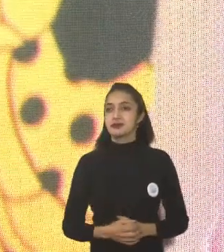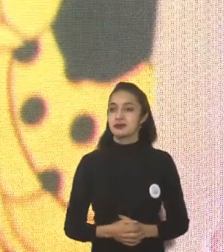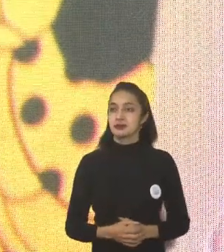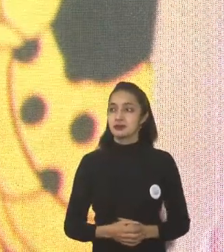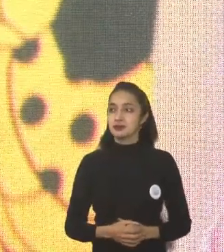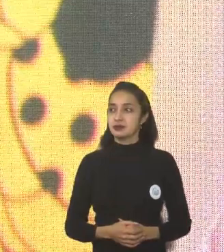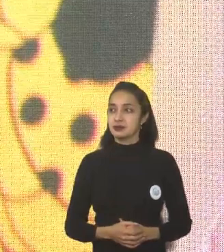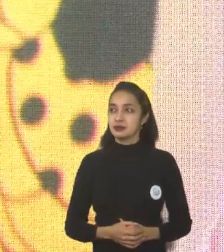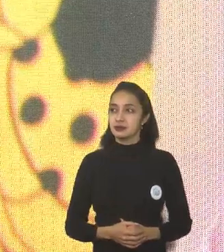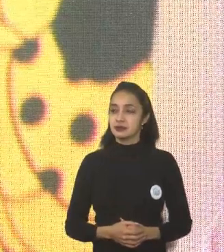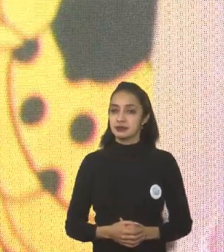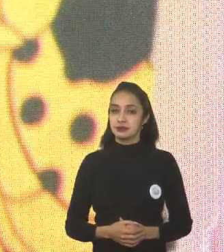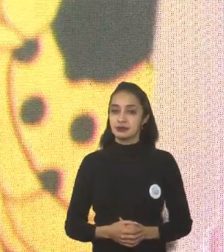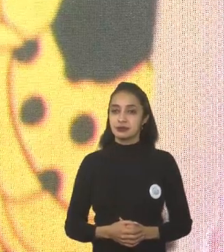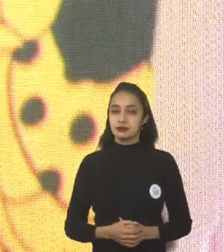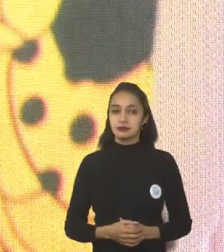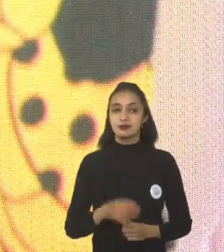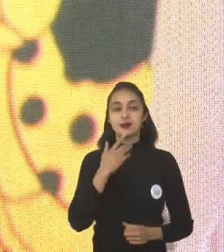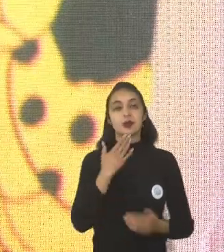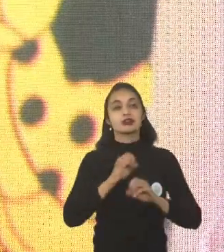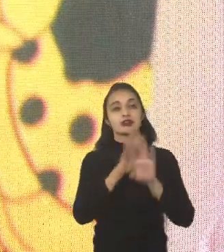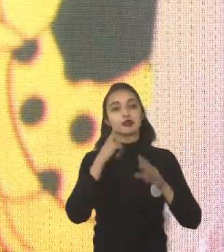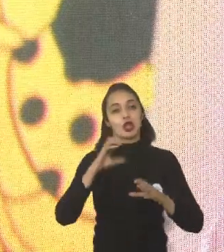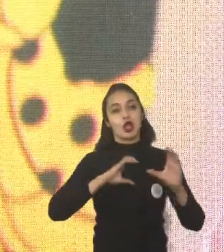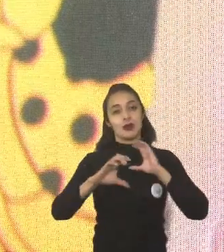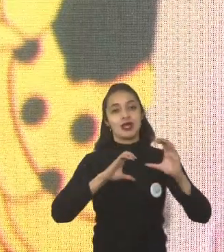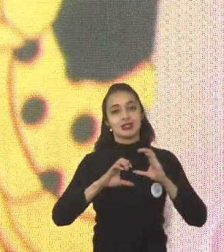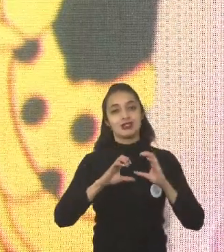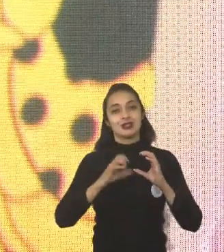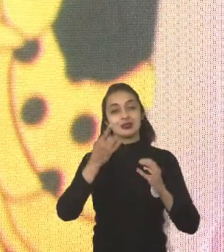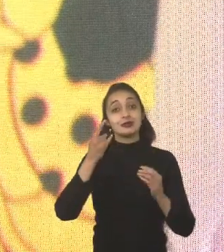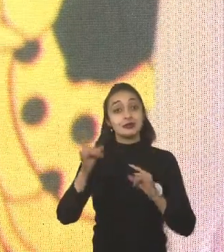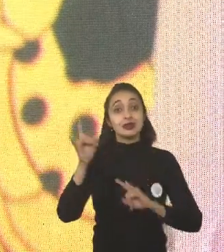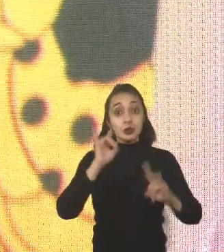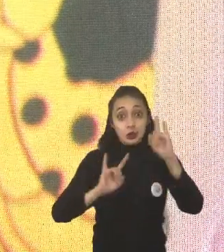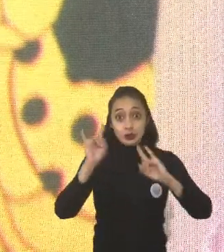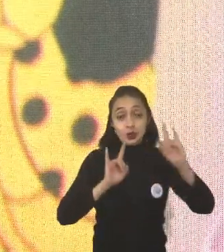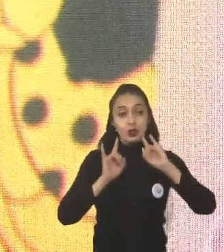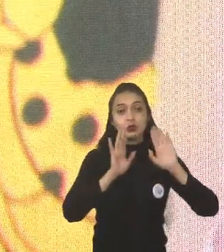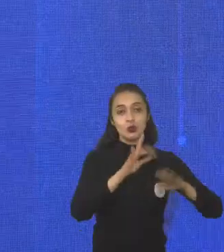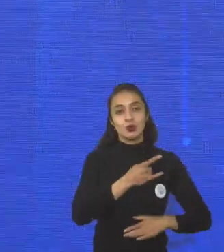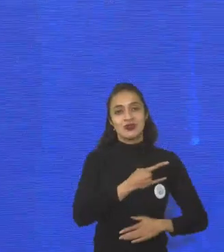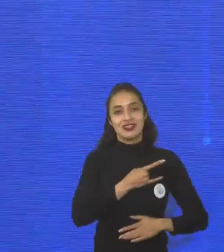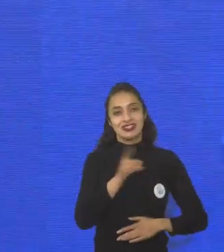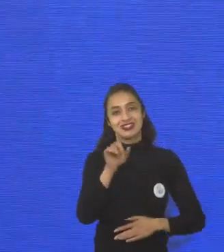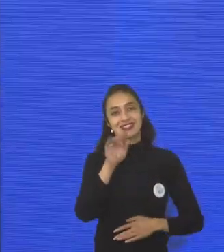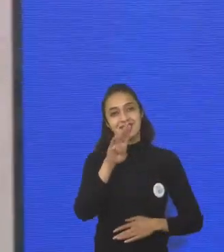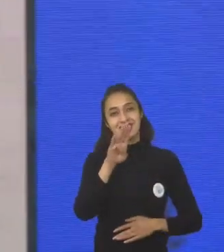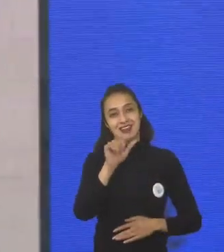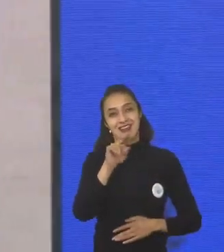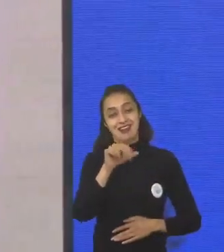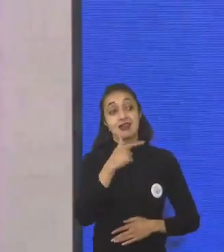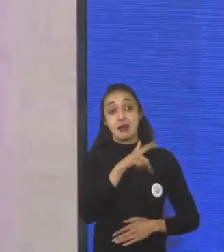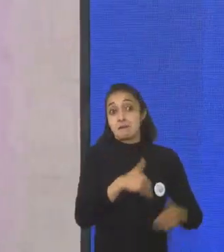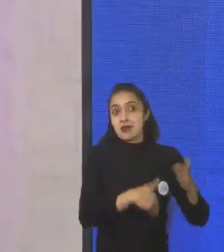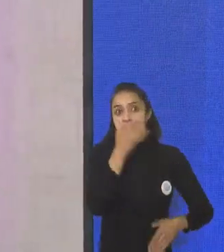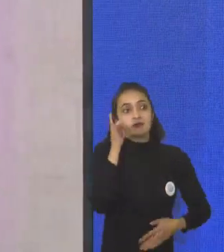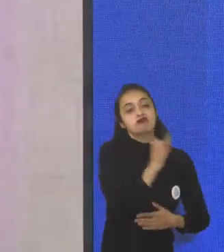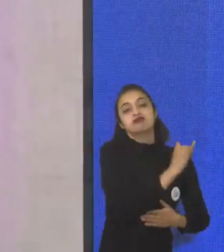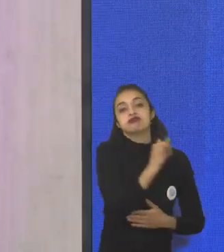días. Nosotros somos estudiantes de comunicación audiovisual de la Universidad de La Sabana y en estos momentos estamos iniciando rodajes. Entonces te